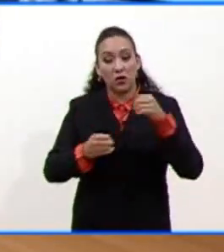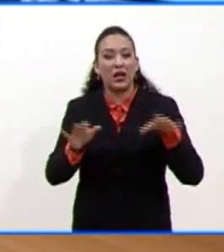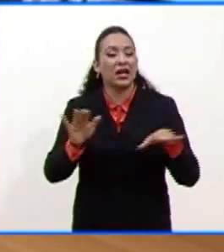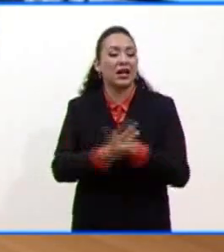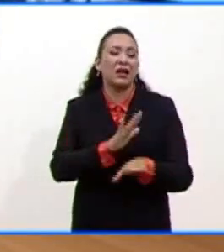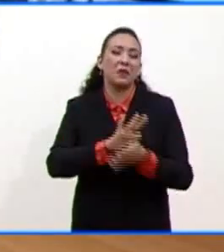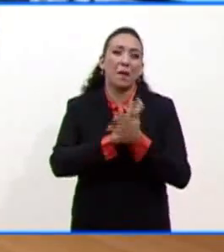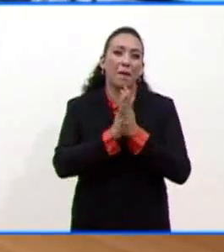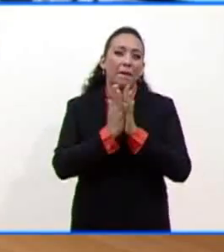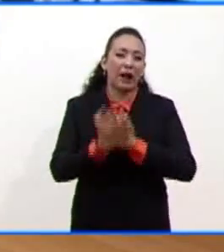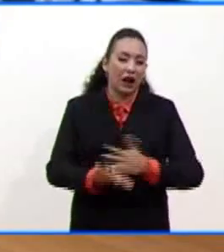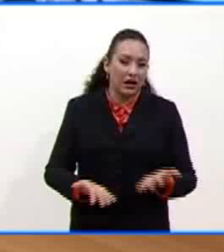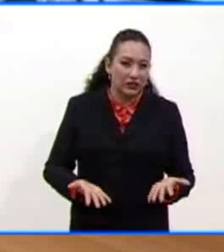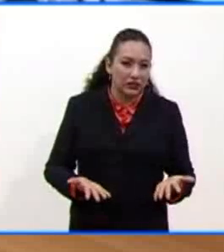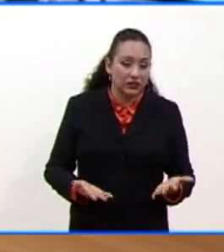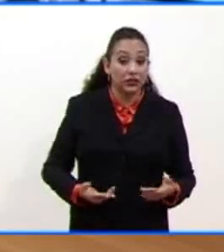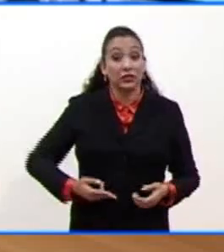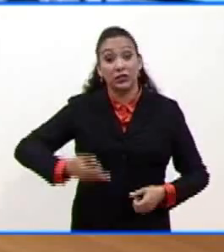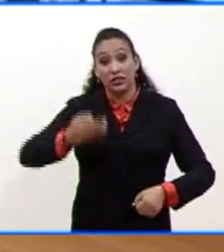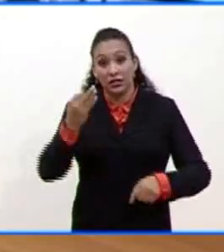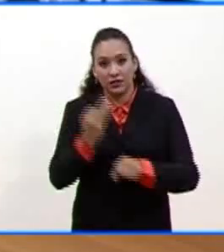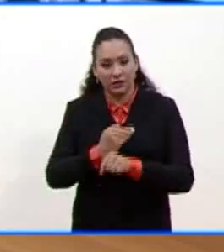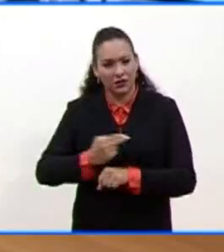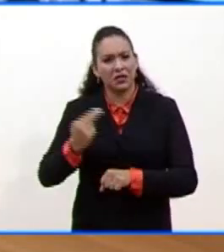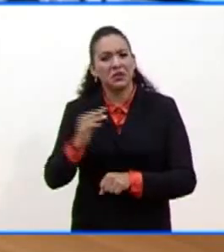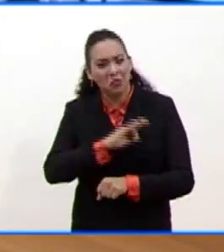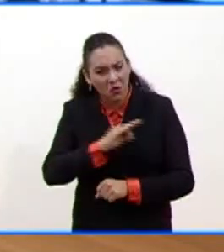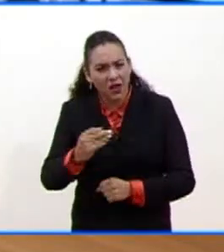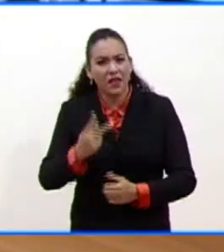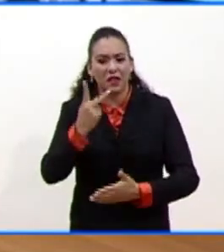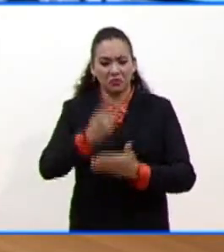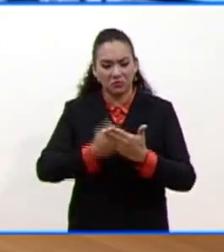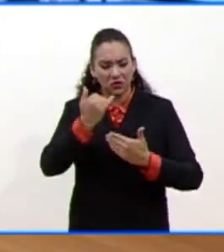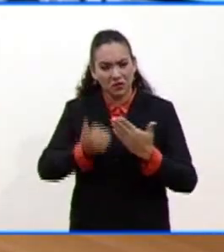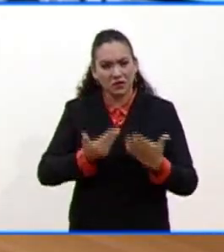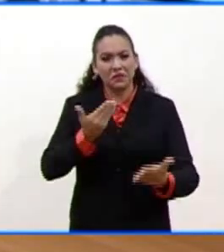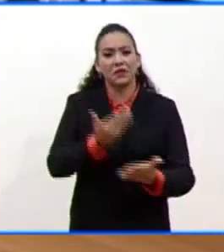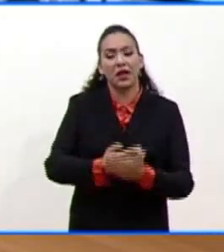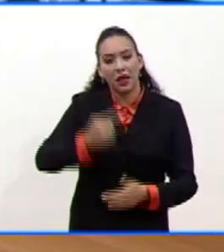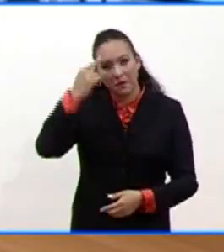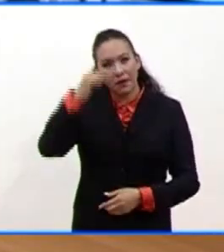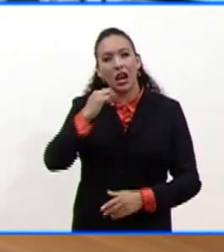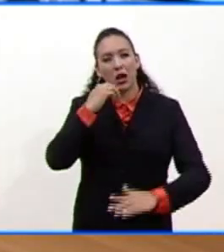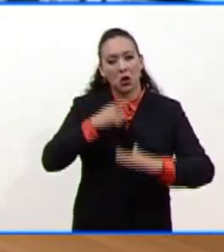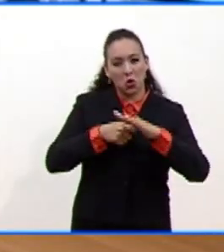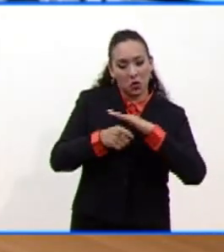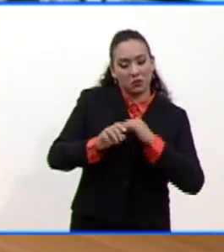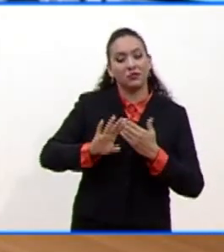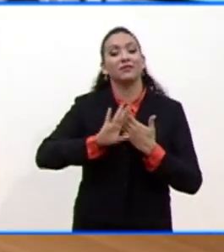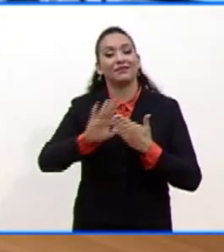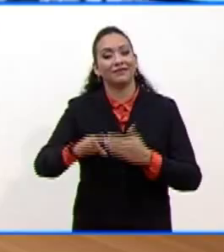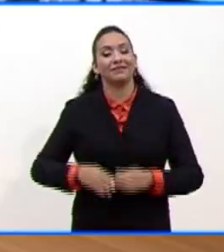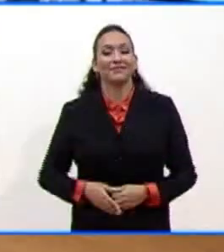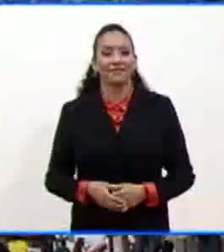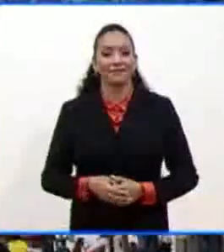México, se tiene la oportunidad de emprender nuevas estrategias para combatir la corrupción en el Poder Judicial.